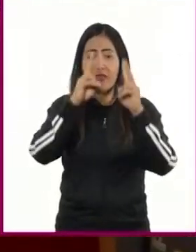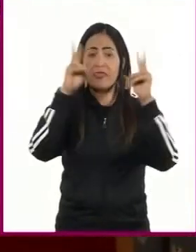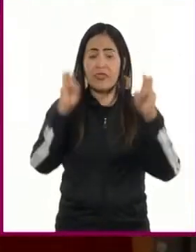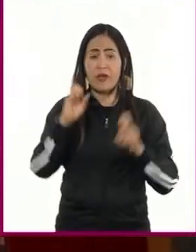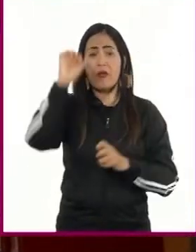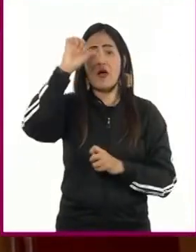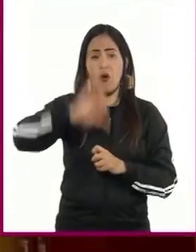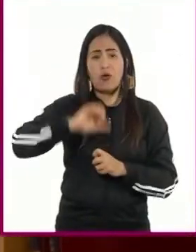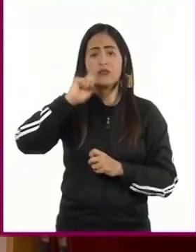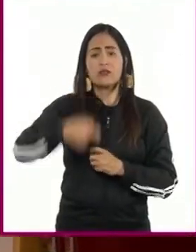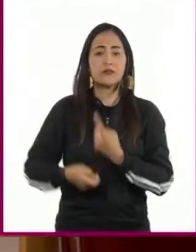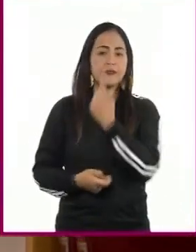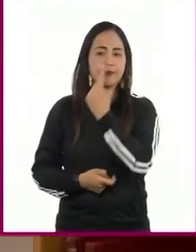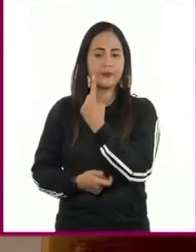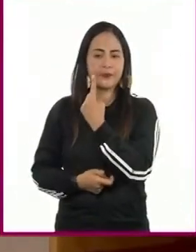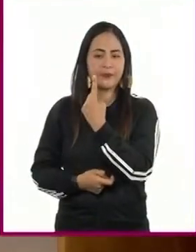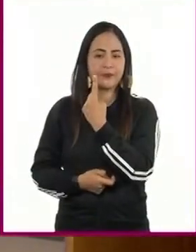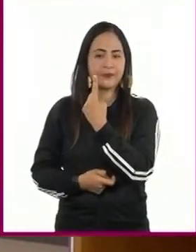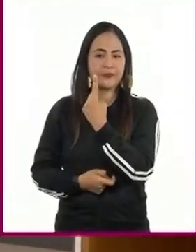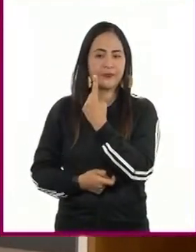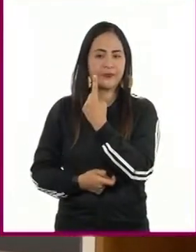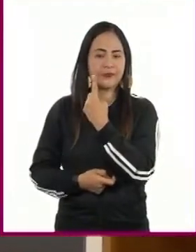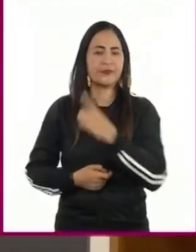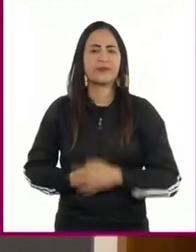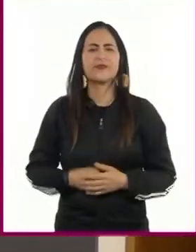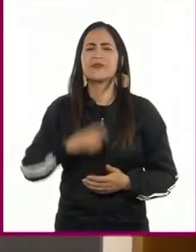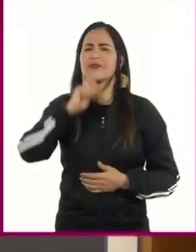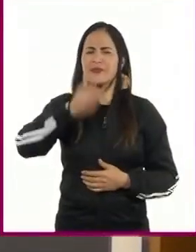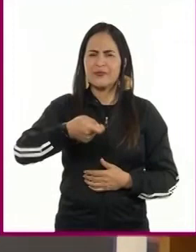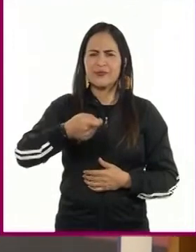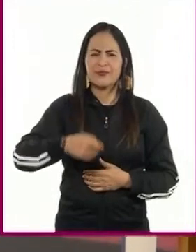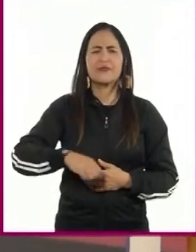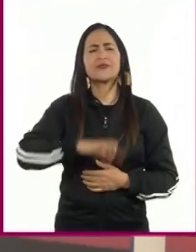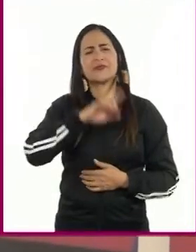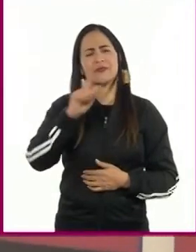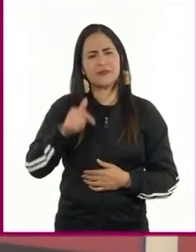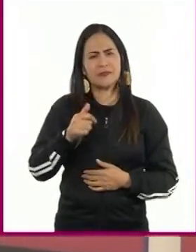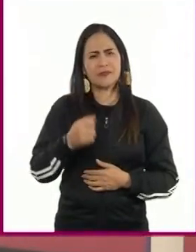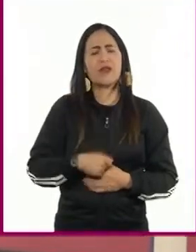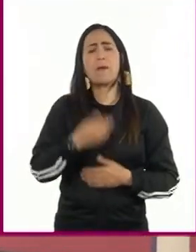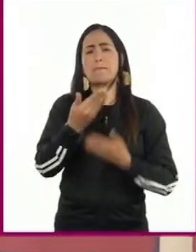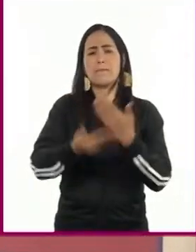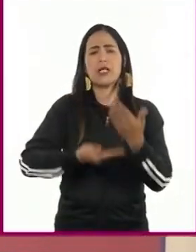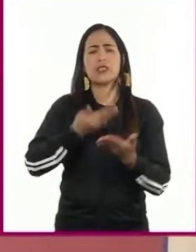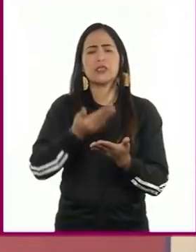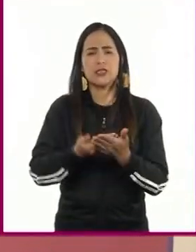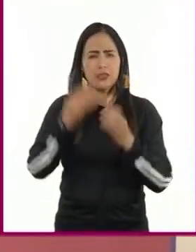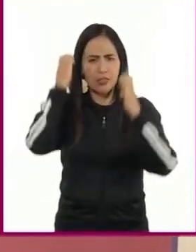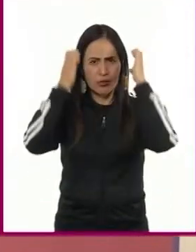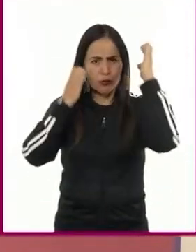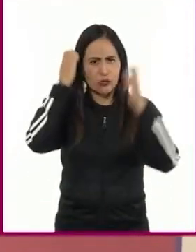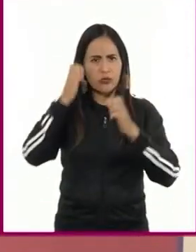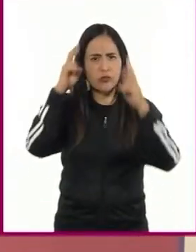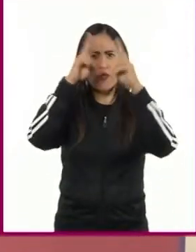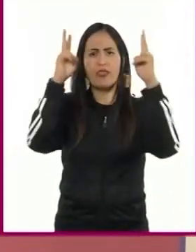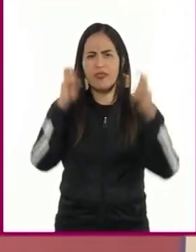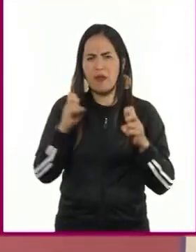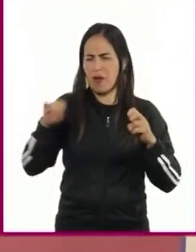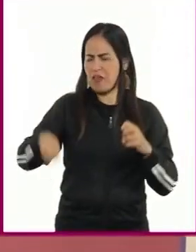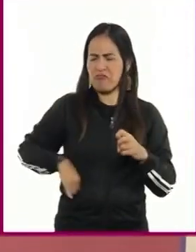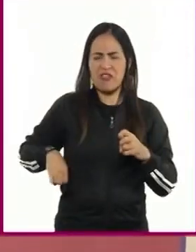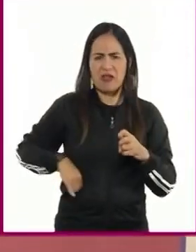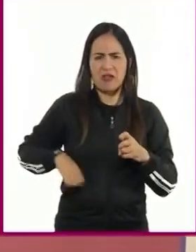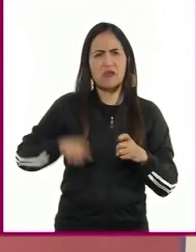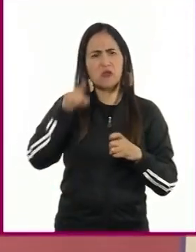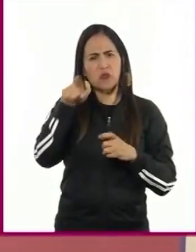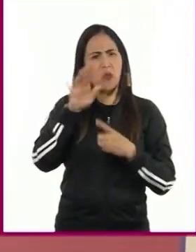título Sin investigación no hay exposición. Ya hablaremos sobre presenta una exposición acerca de un tema de interés general.